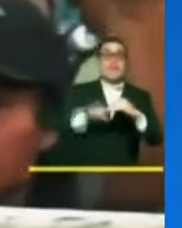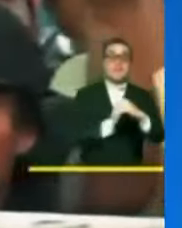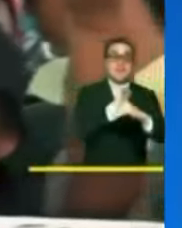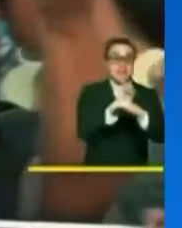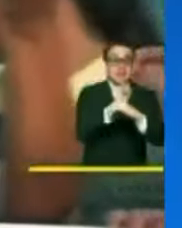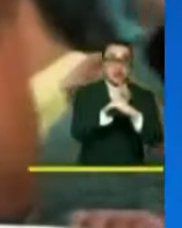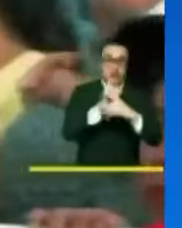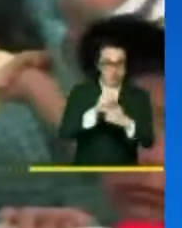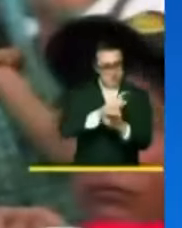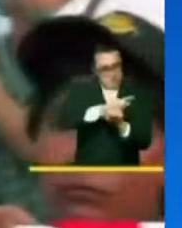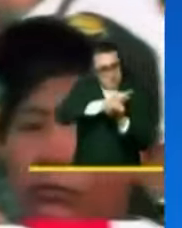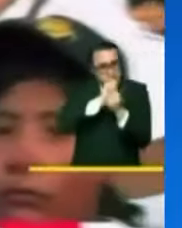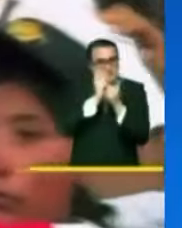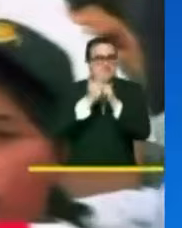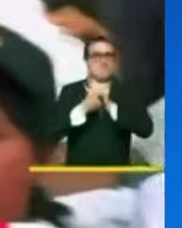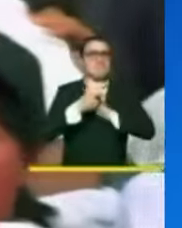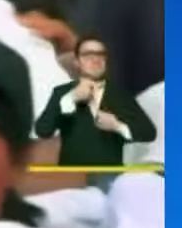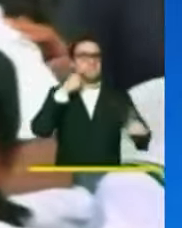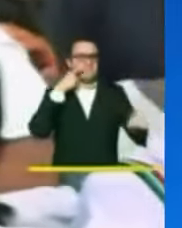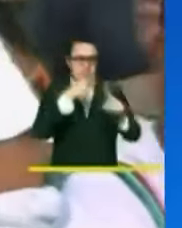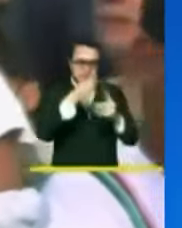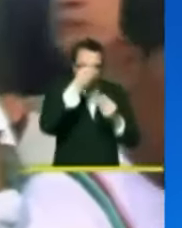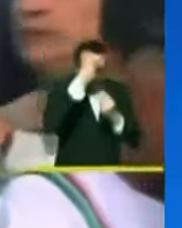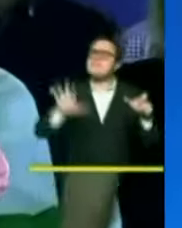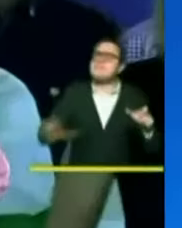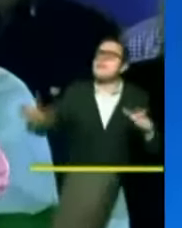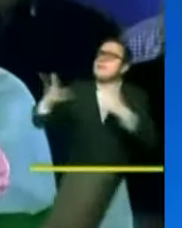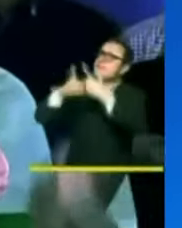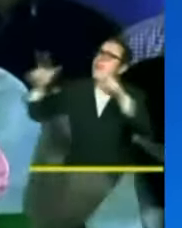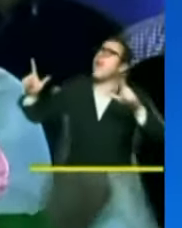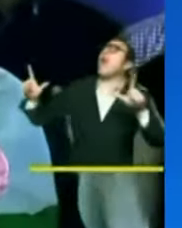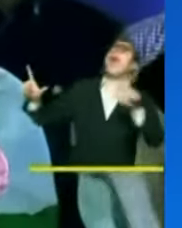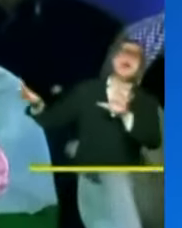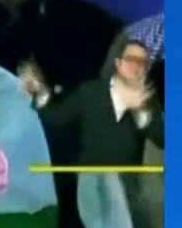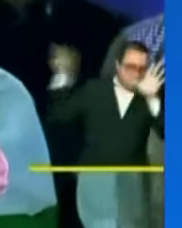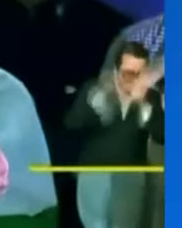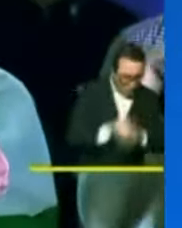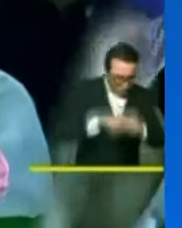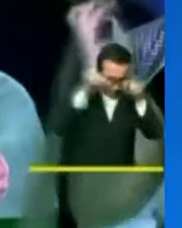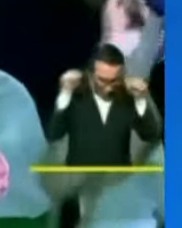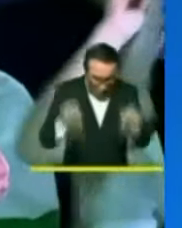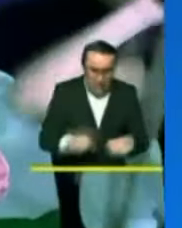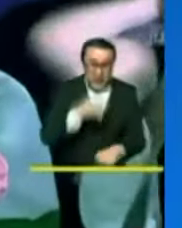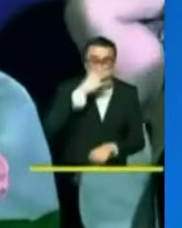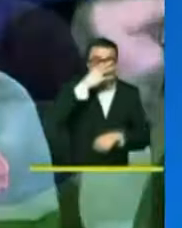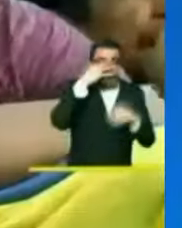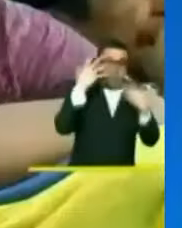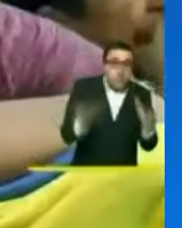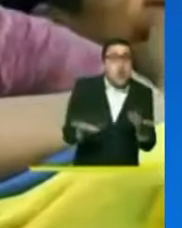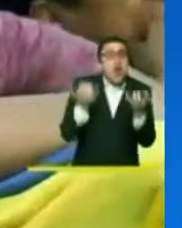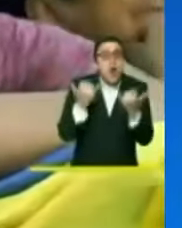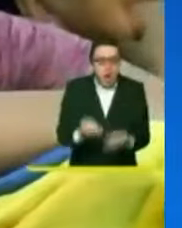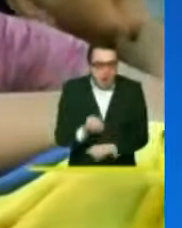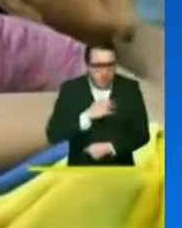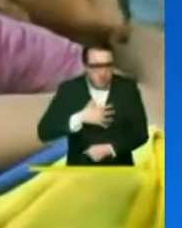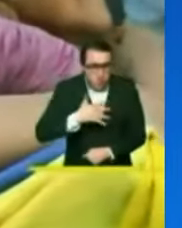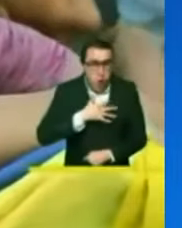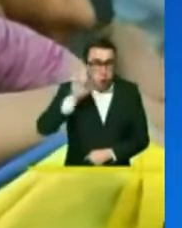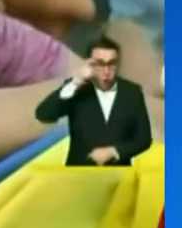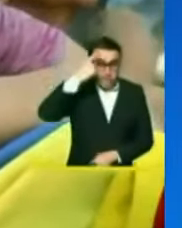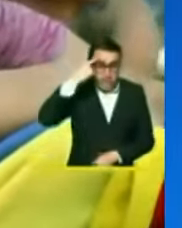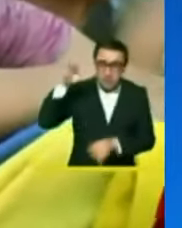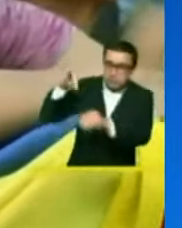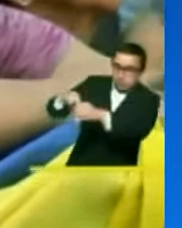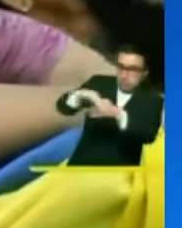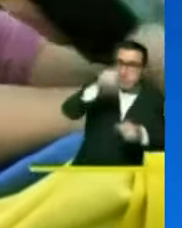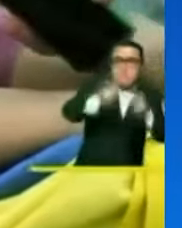justificar la modificación la transformación y la subversión de una constitución